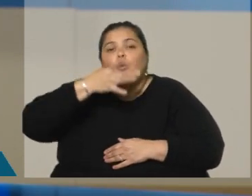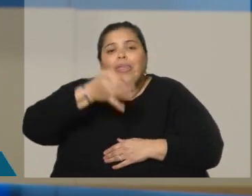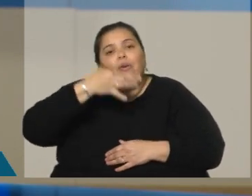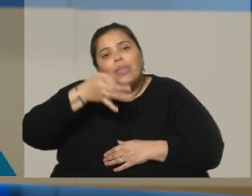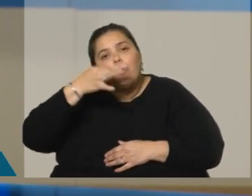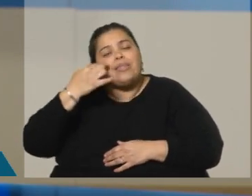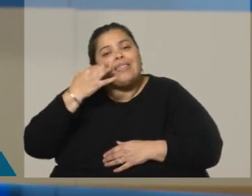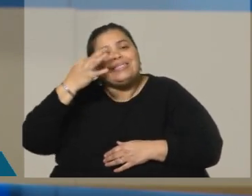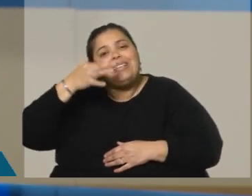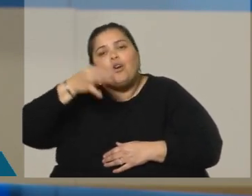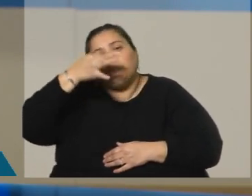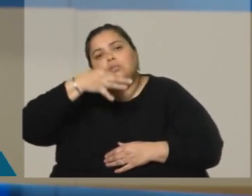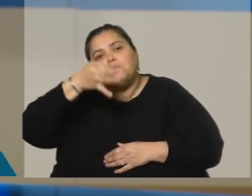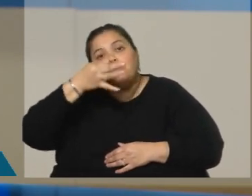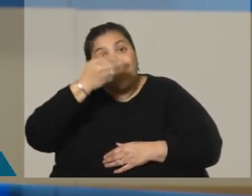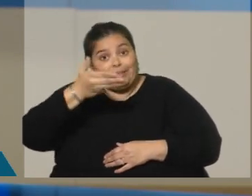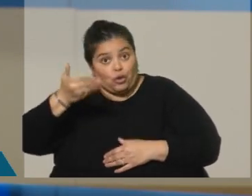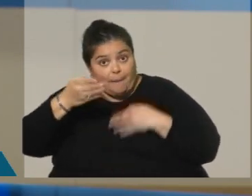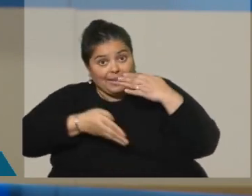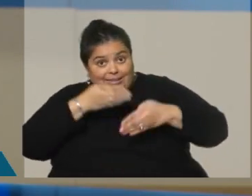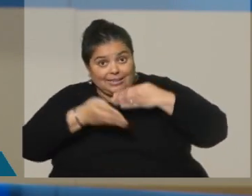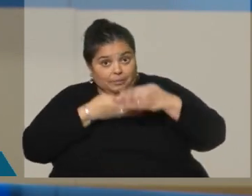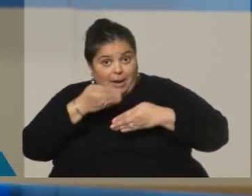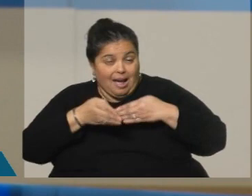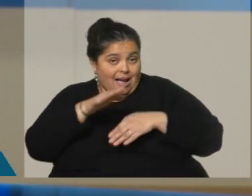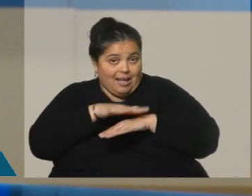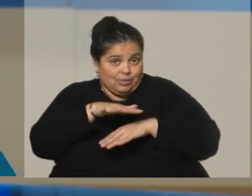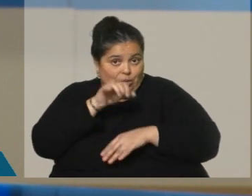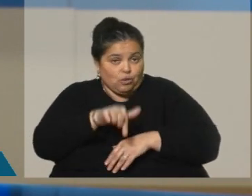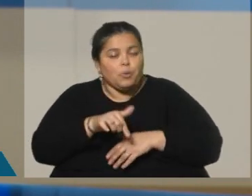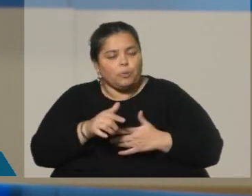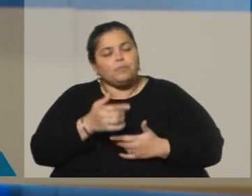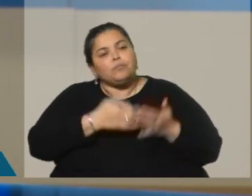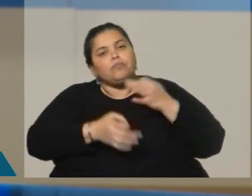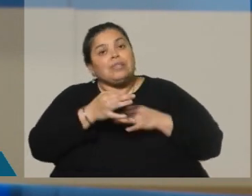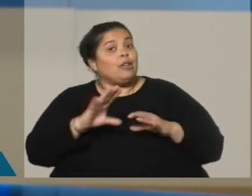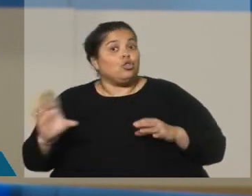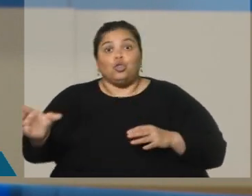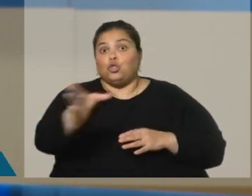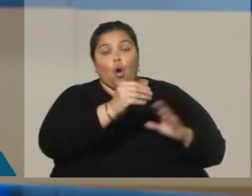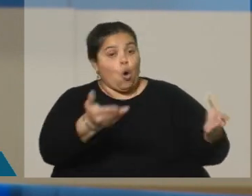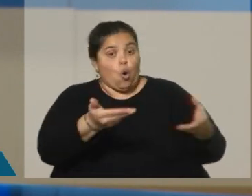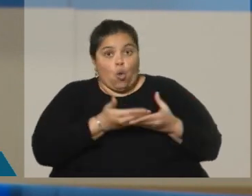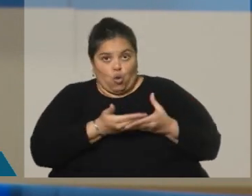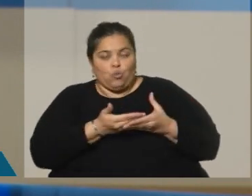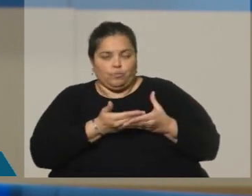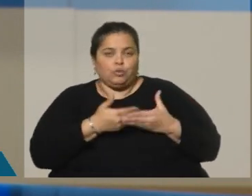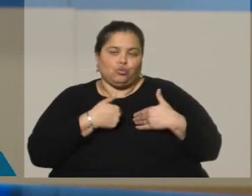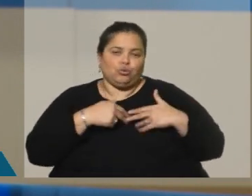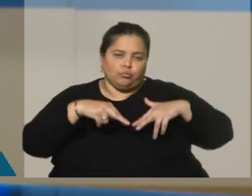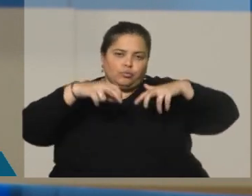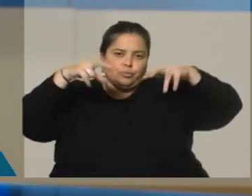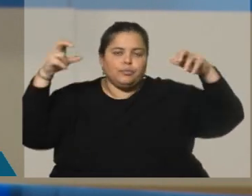testigo o de protagonista entonces en el caso puntual haciendo estas diferenciaciones y otras